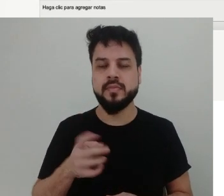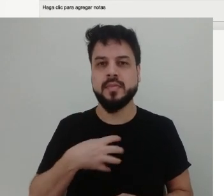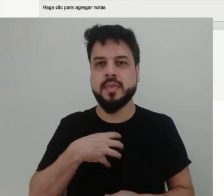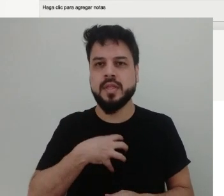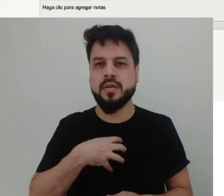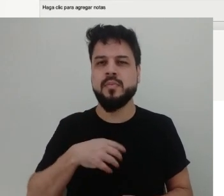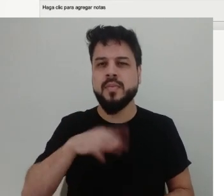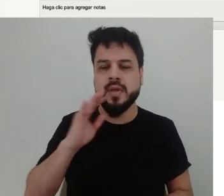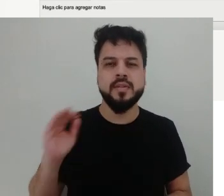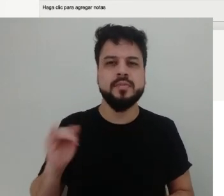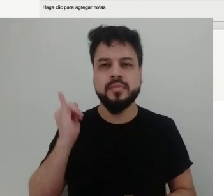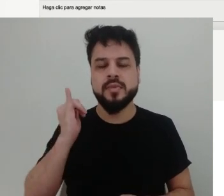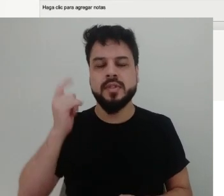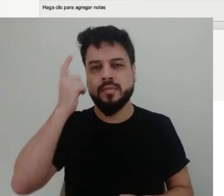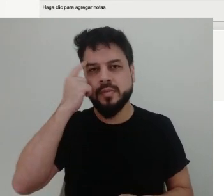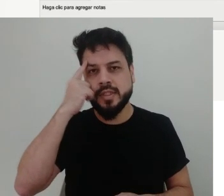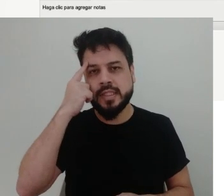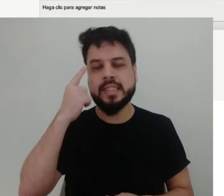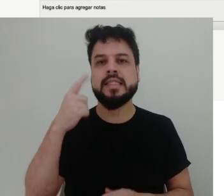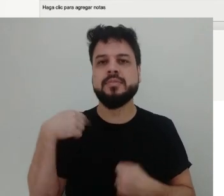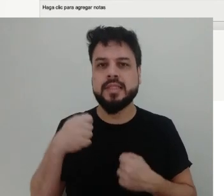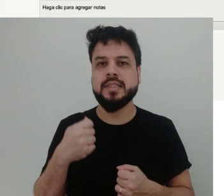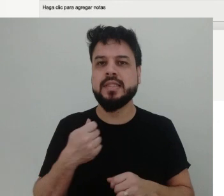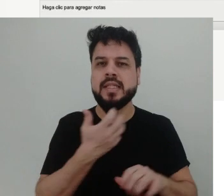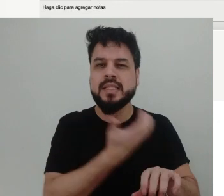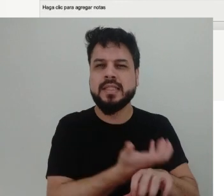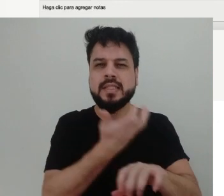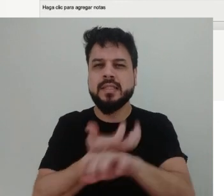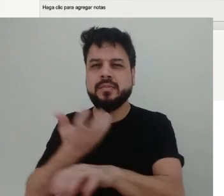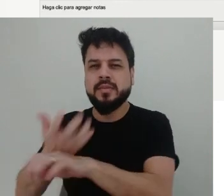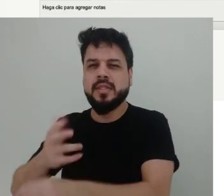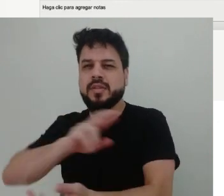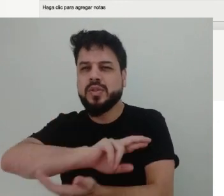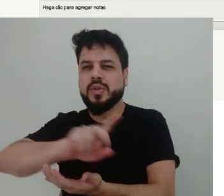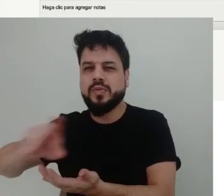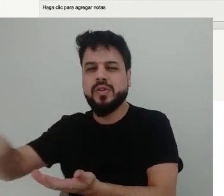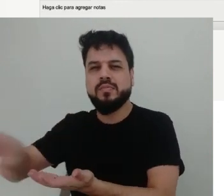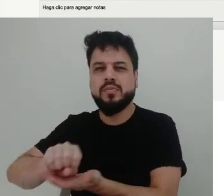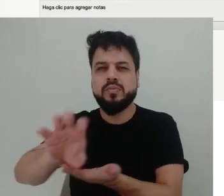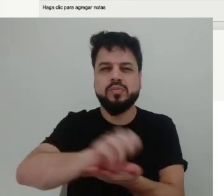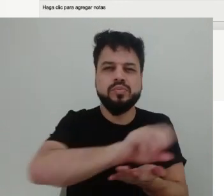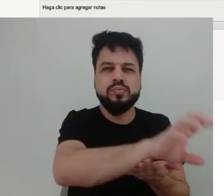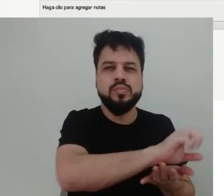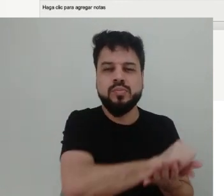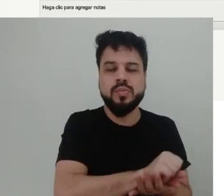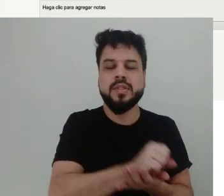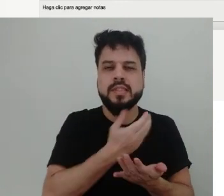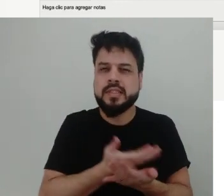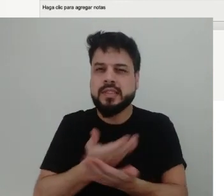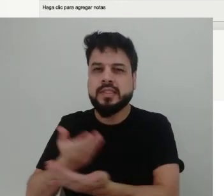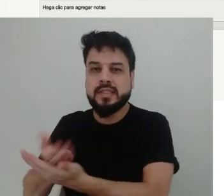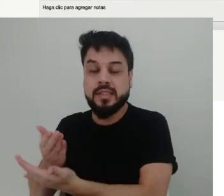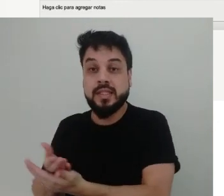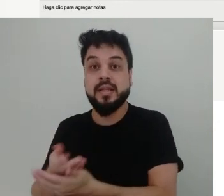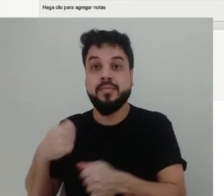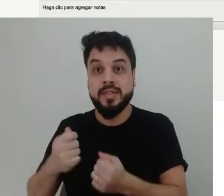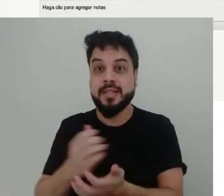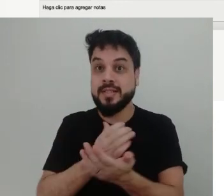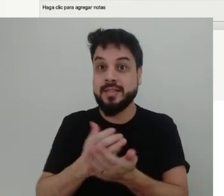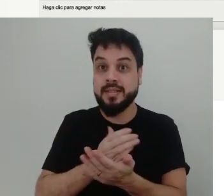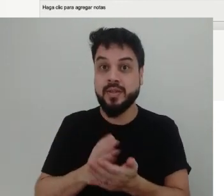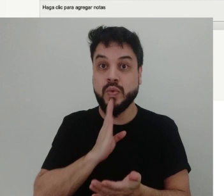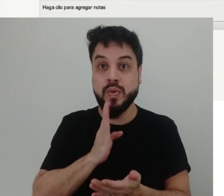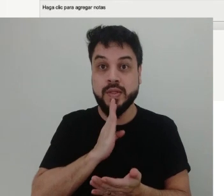Bueno, a partir de lo aprendido en mi travesía interdisciplinaria, se abre una ventana a través de la que es